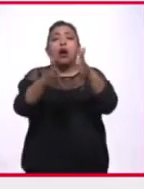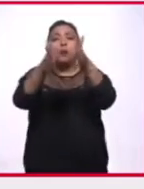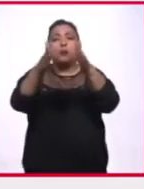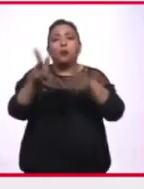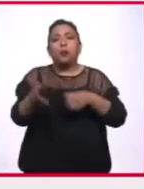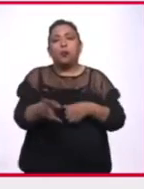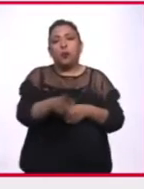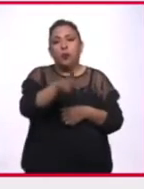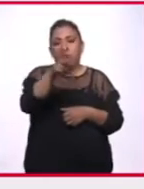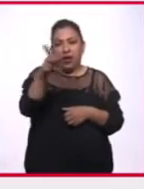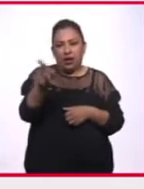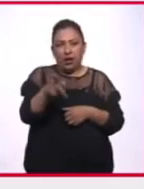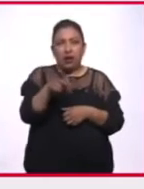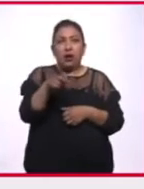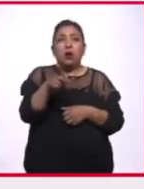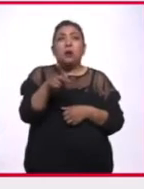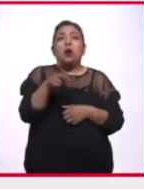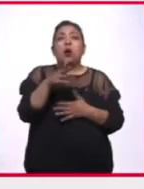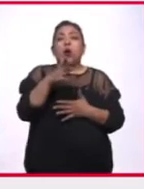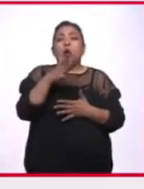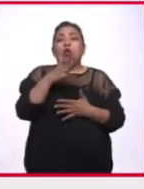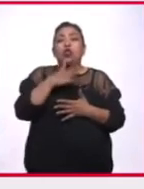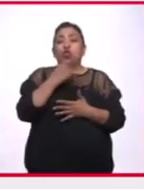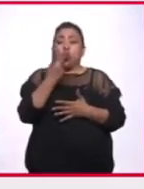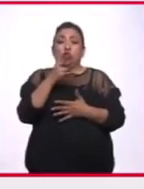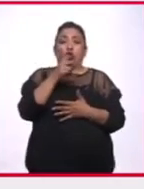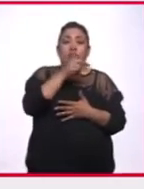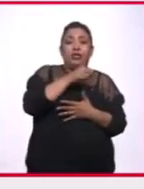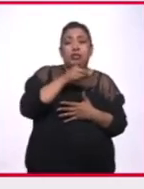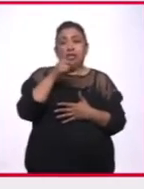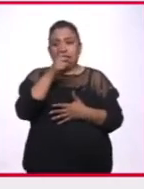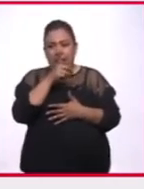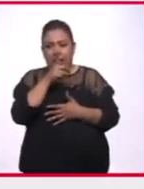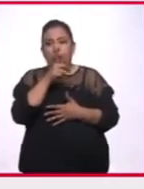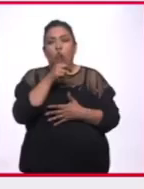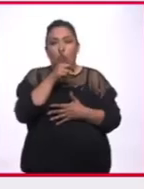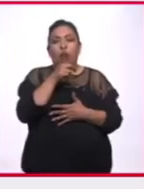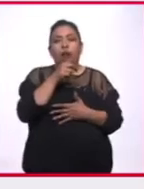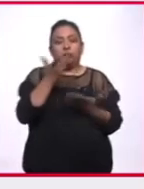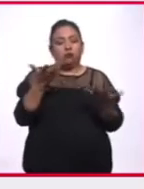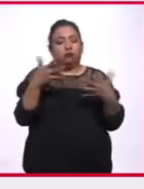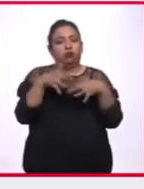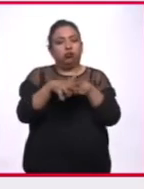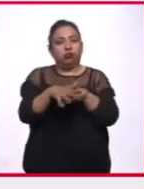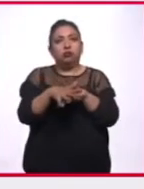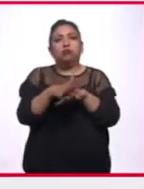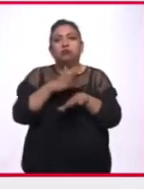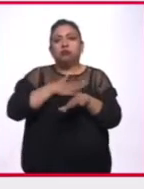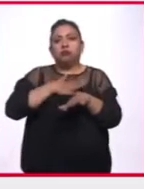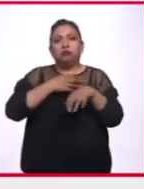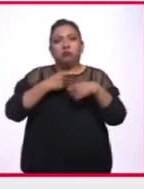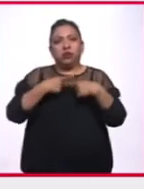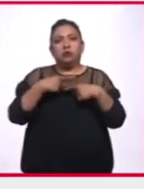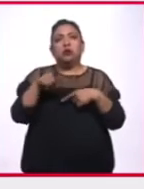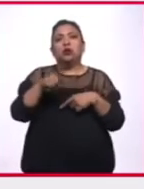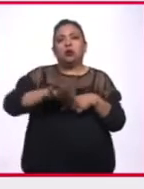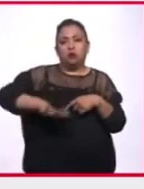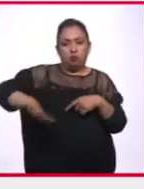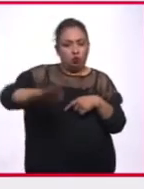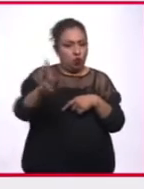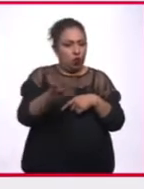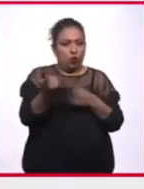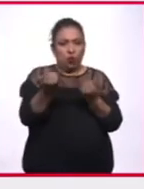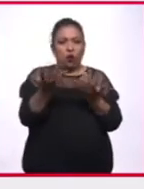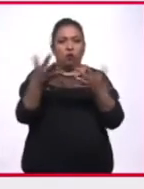pueblo desde las dos lenguas que conviven en ella y que conviven en ese